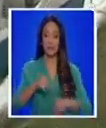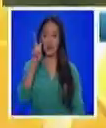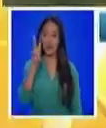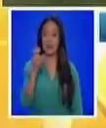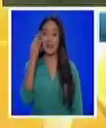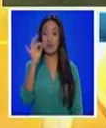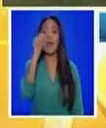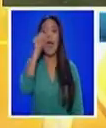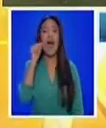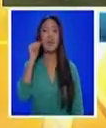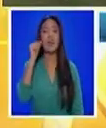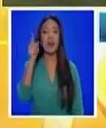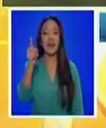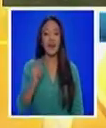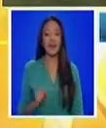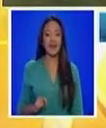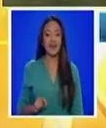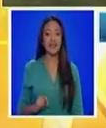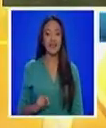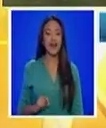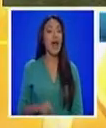Marín.